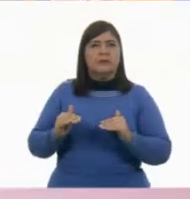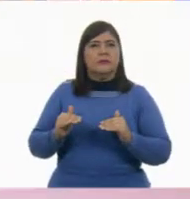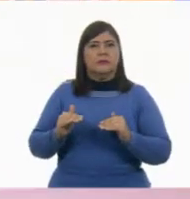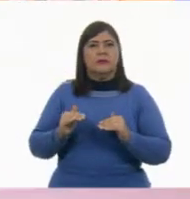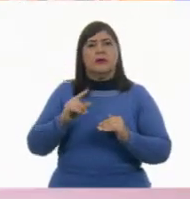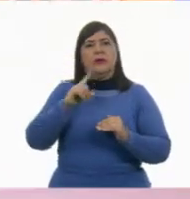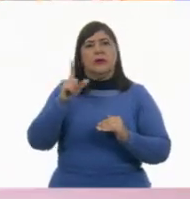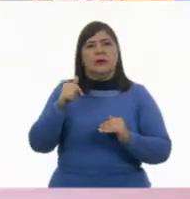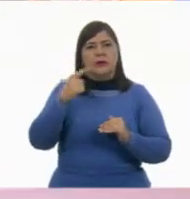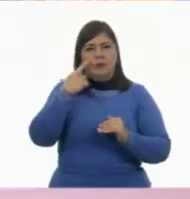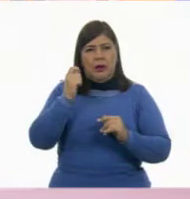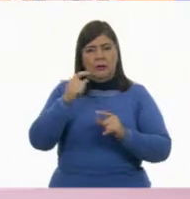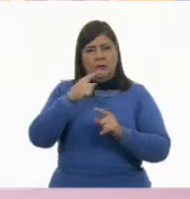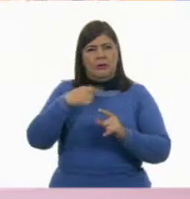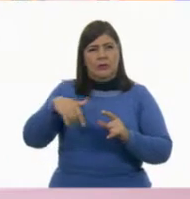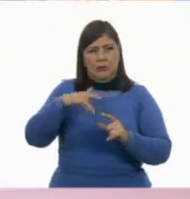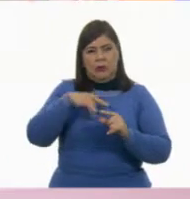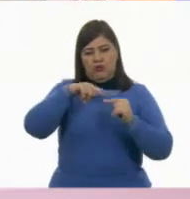luego en ondita,